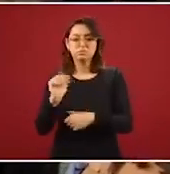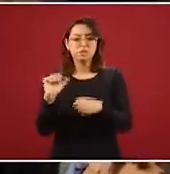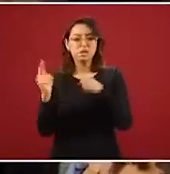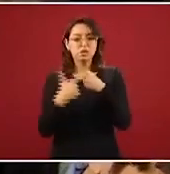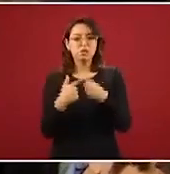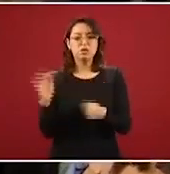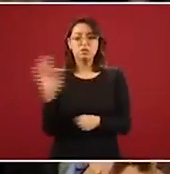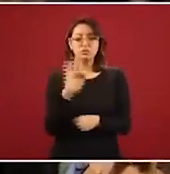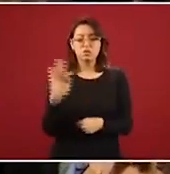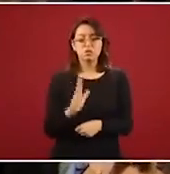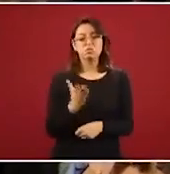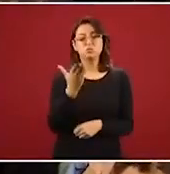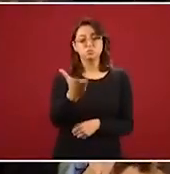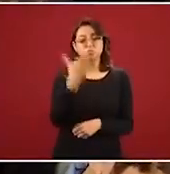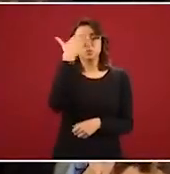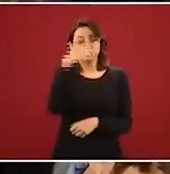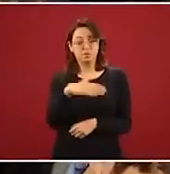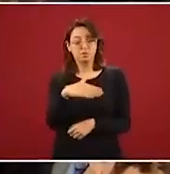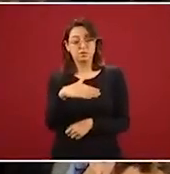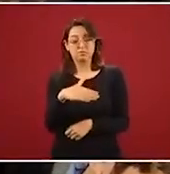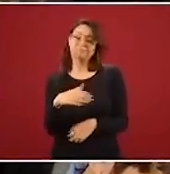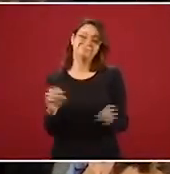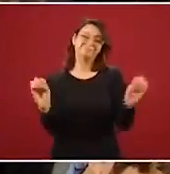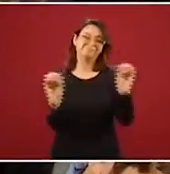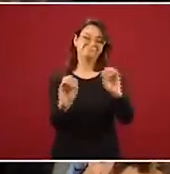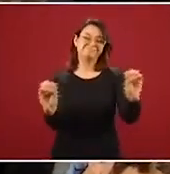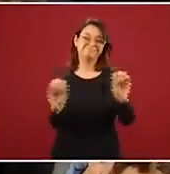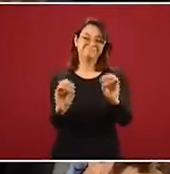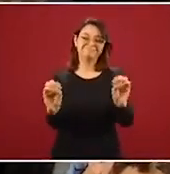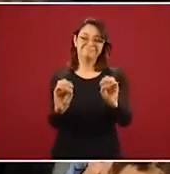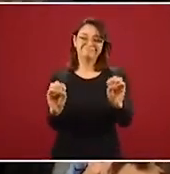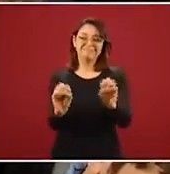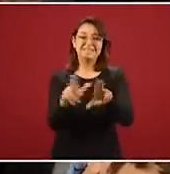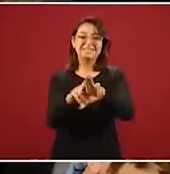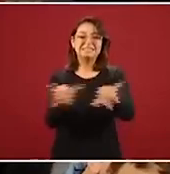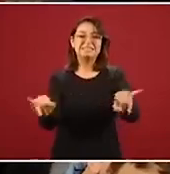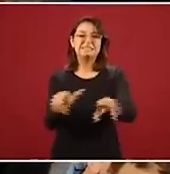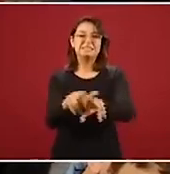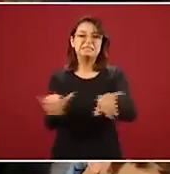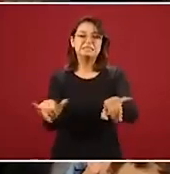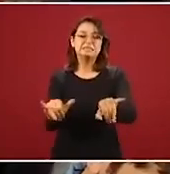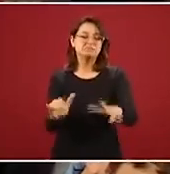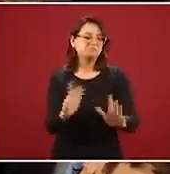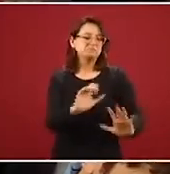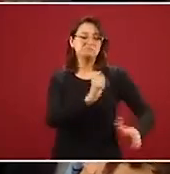cuál es el resultado. Fue nulo. Fue nula la inversión de los empresarios